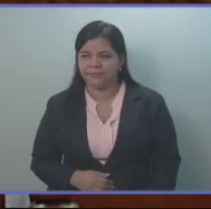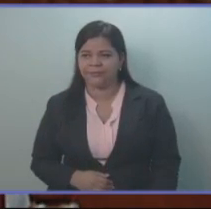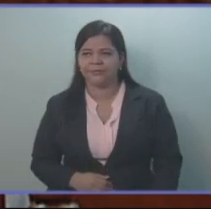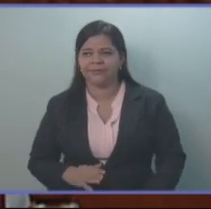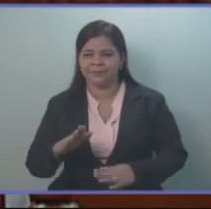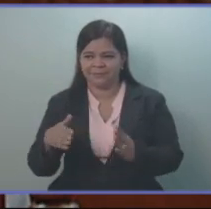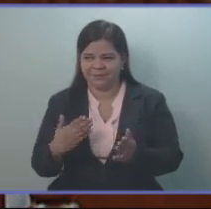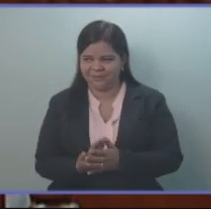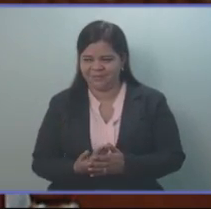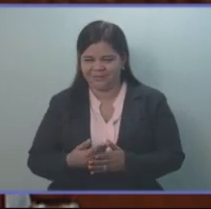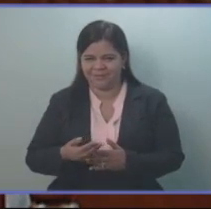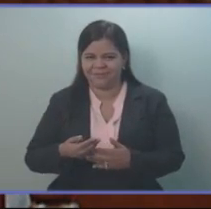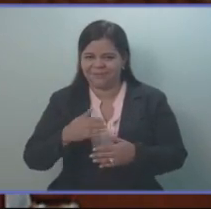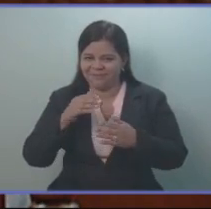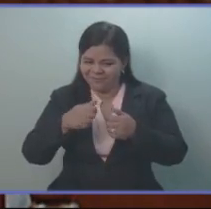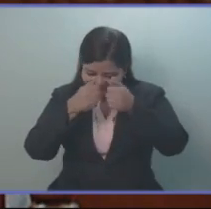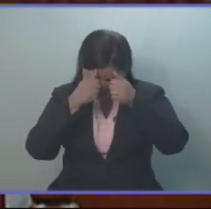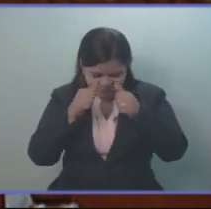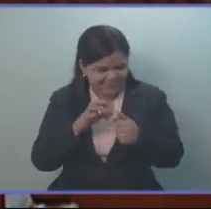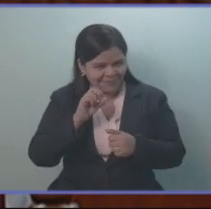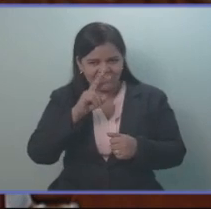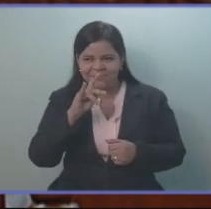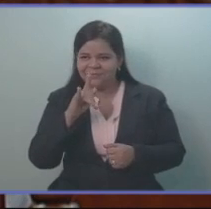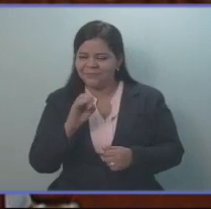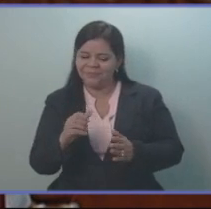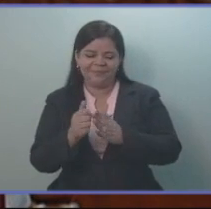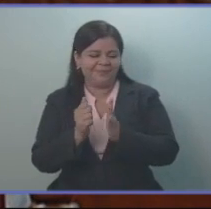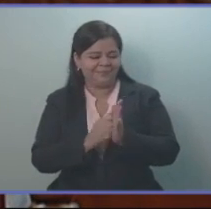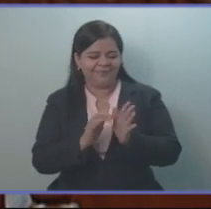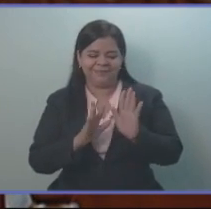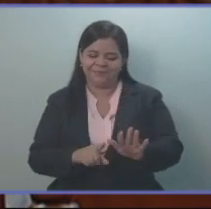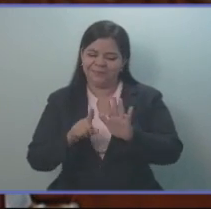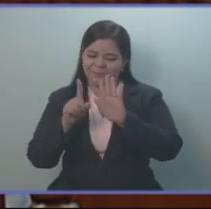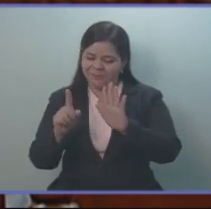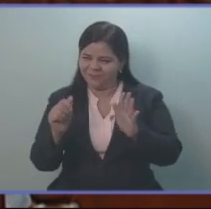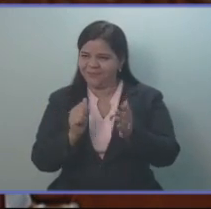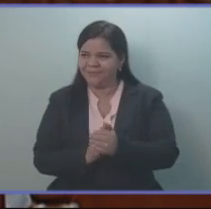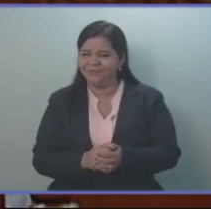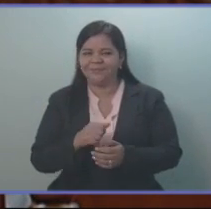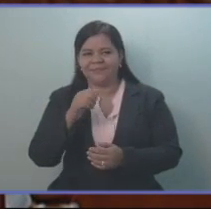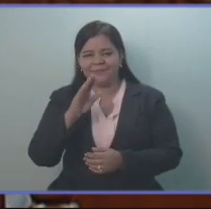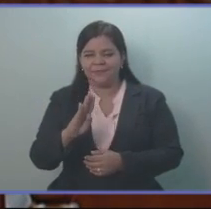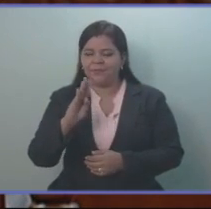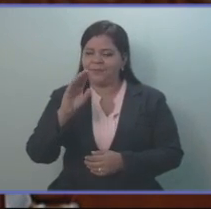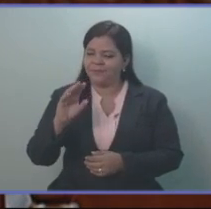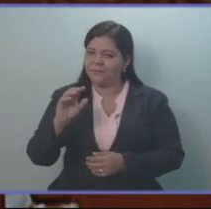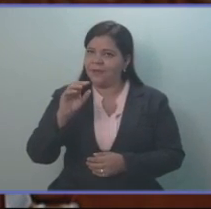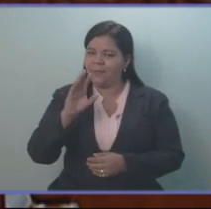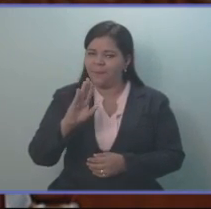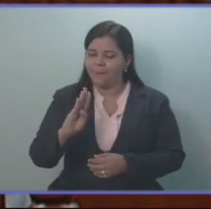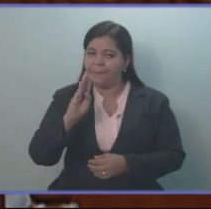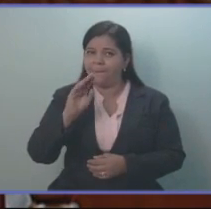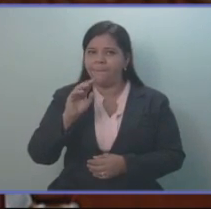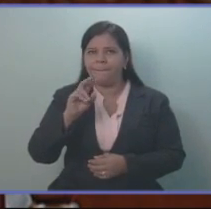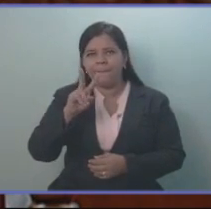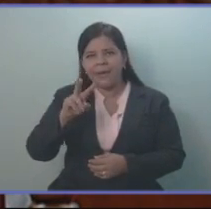de las cooperativas de vivienda por ayuda mutua. Artículo 16. Será el BMBDU